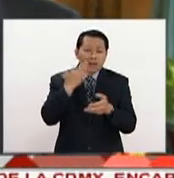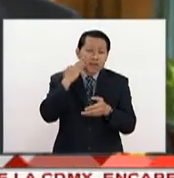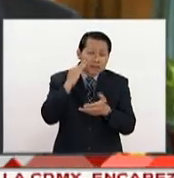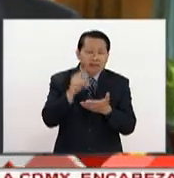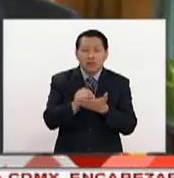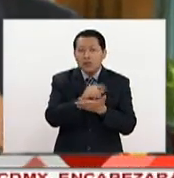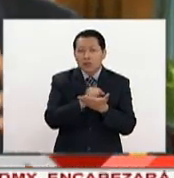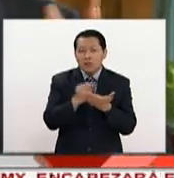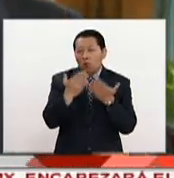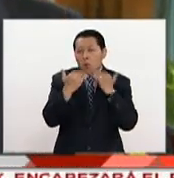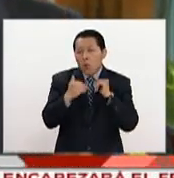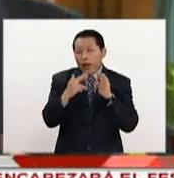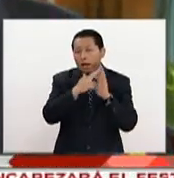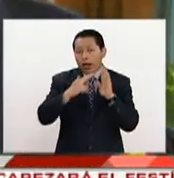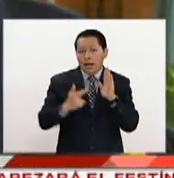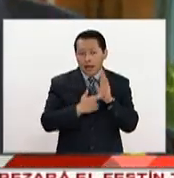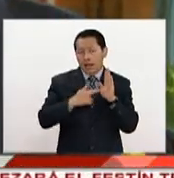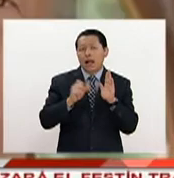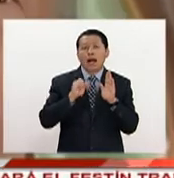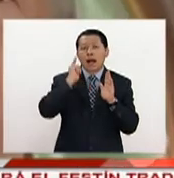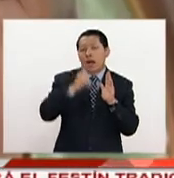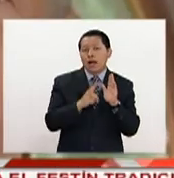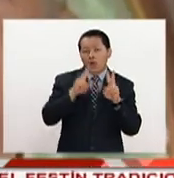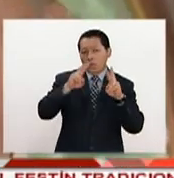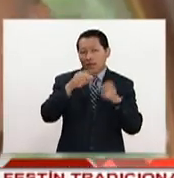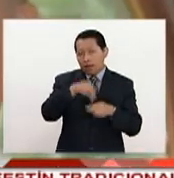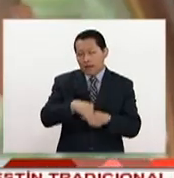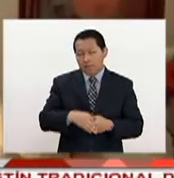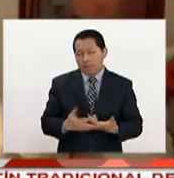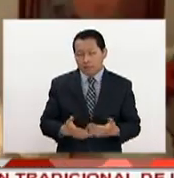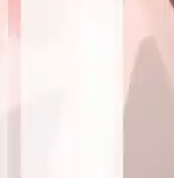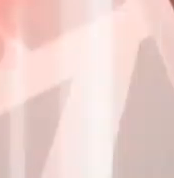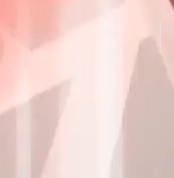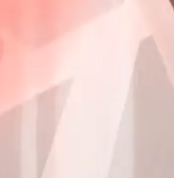no incumple ninguna disposición en materia electoral.